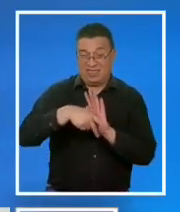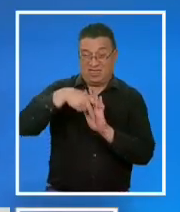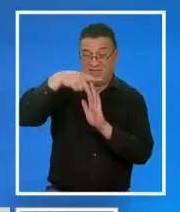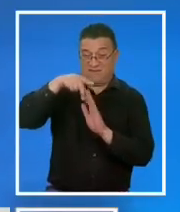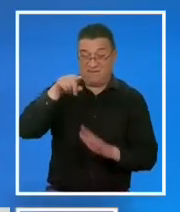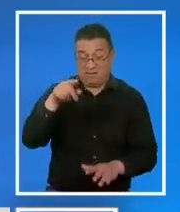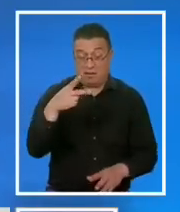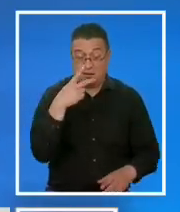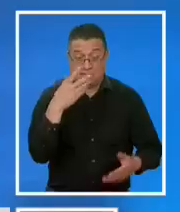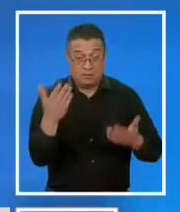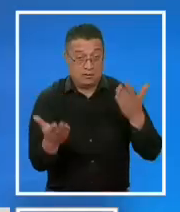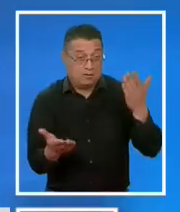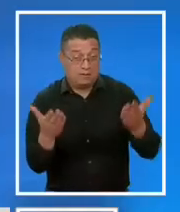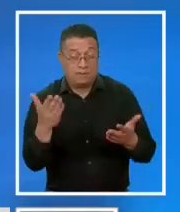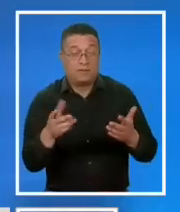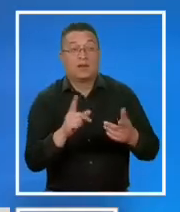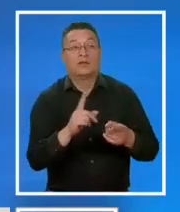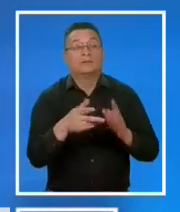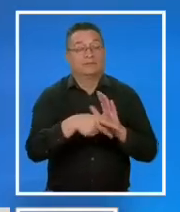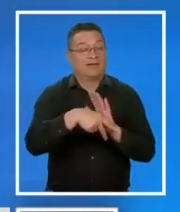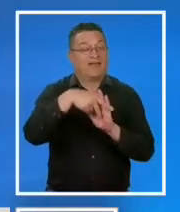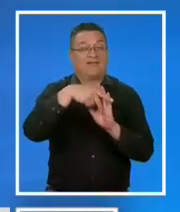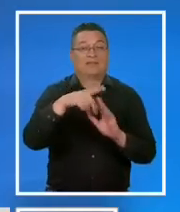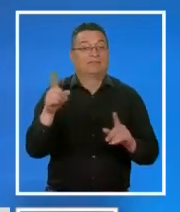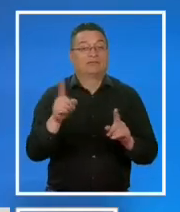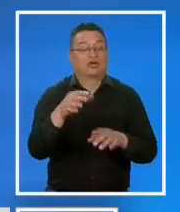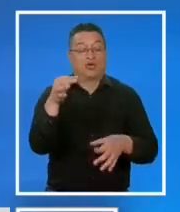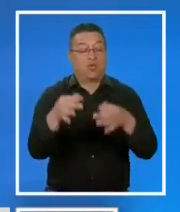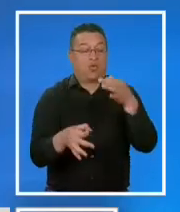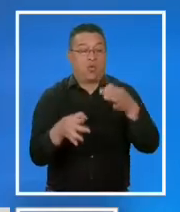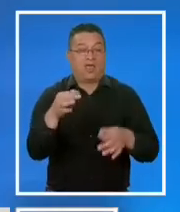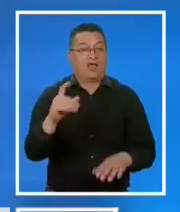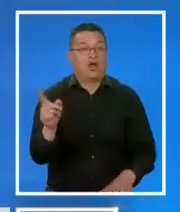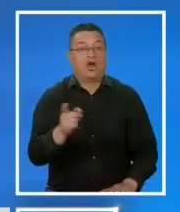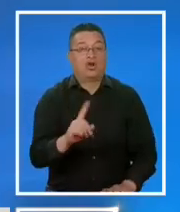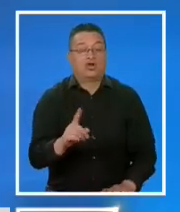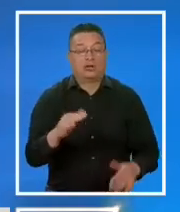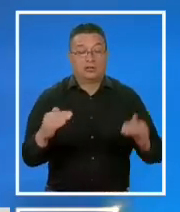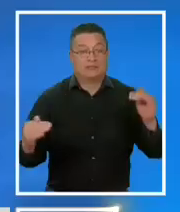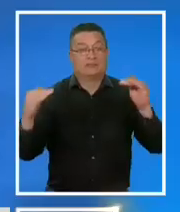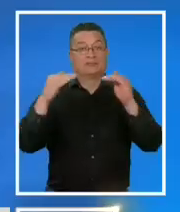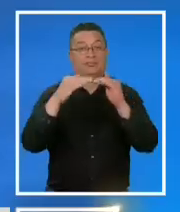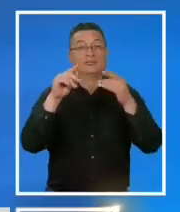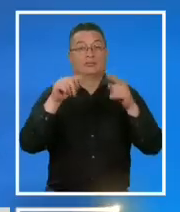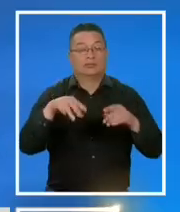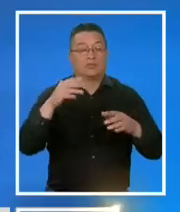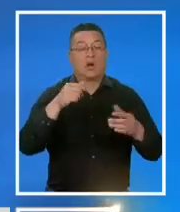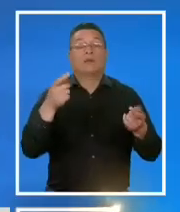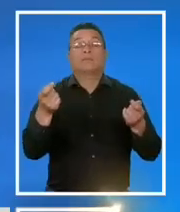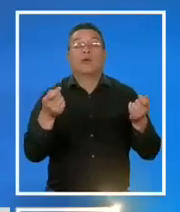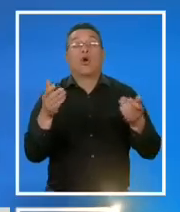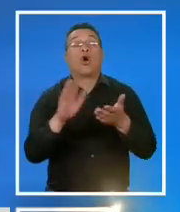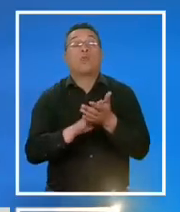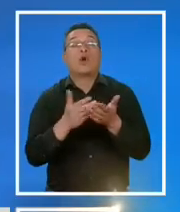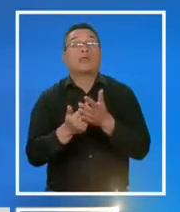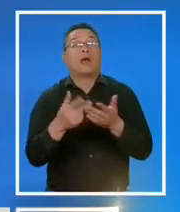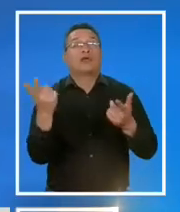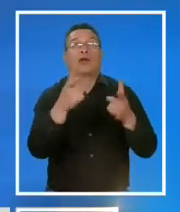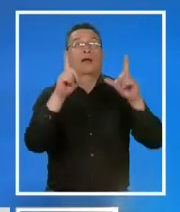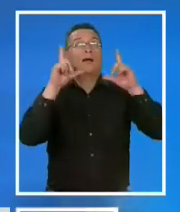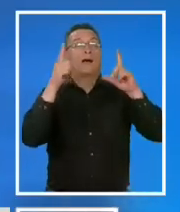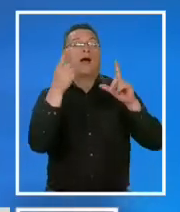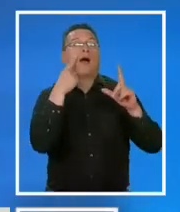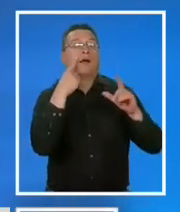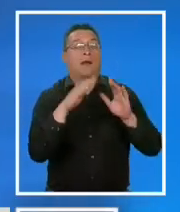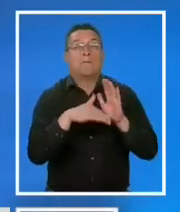teniendo es un estándar que no es un estándar jurídico ni razonable es un estándar mediático y eso es lo que yo